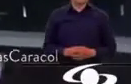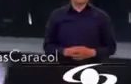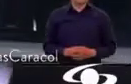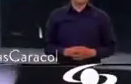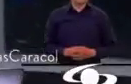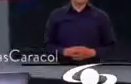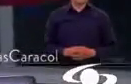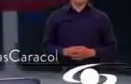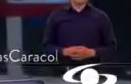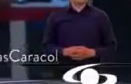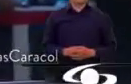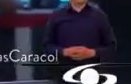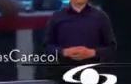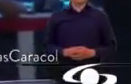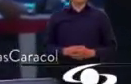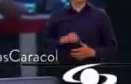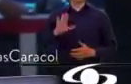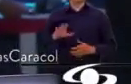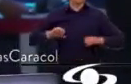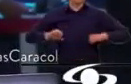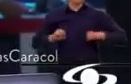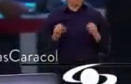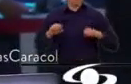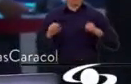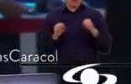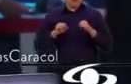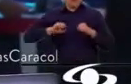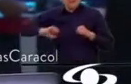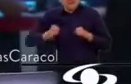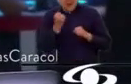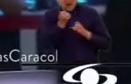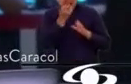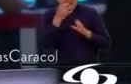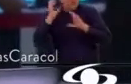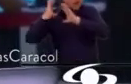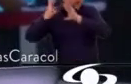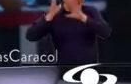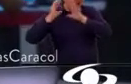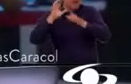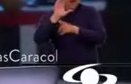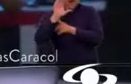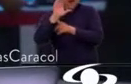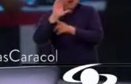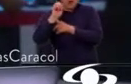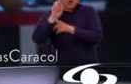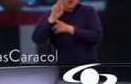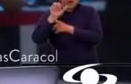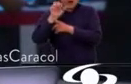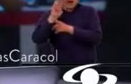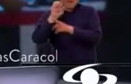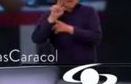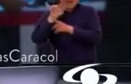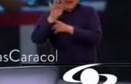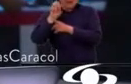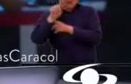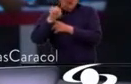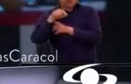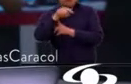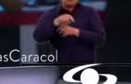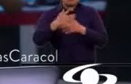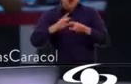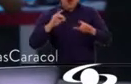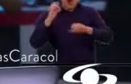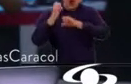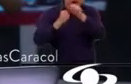48 años cumplió la central de abastos más importante del país, Corabastos. El ministro de Agricultura, Rodolfo Zea, visitó las instalaciones